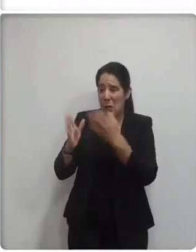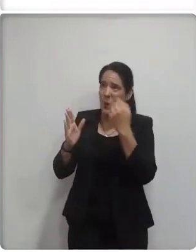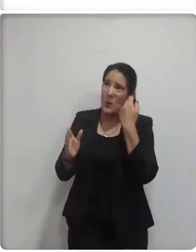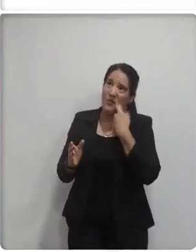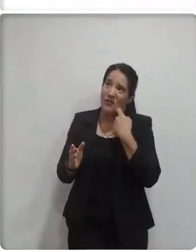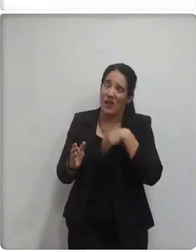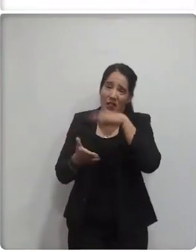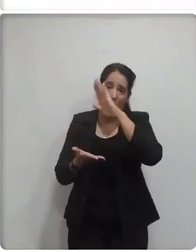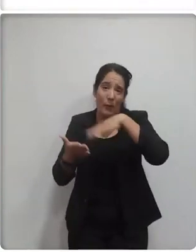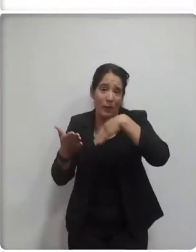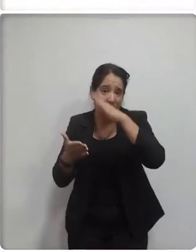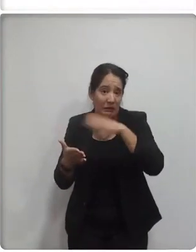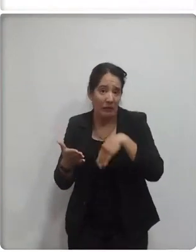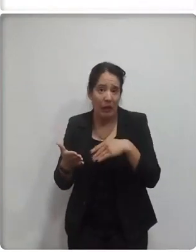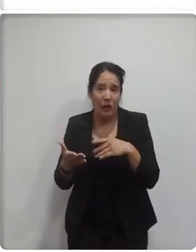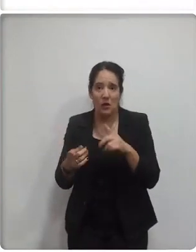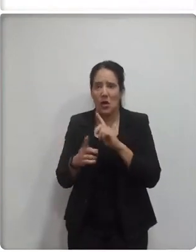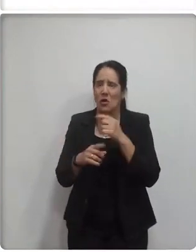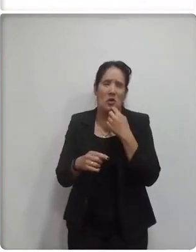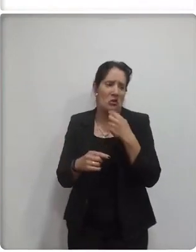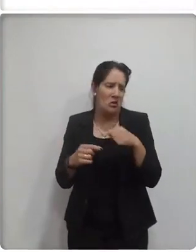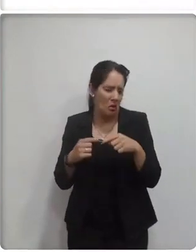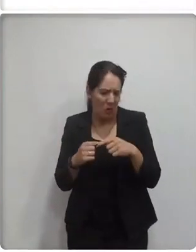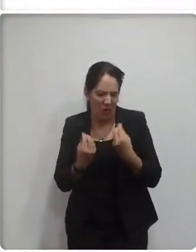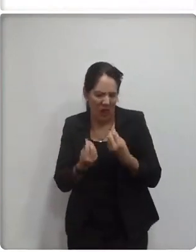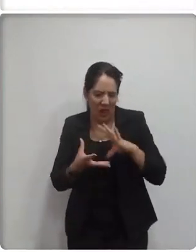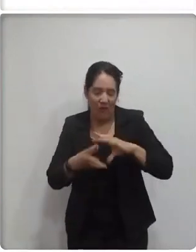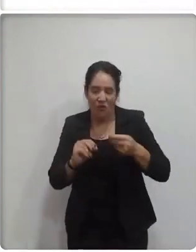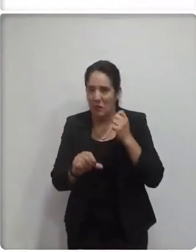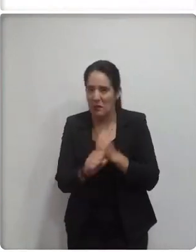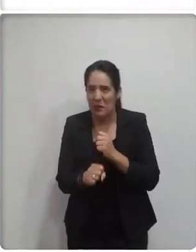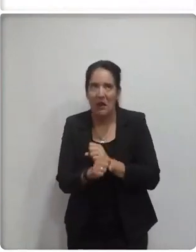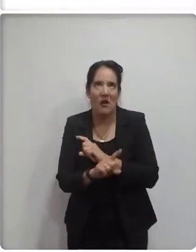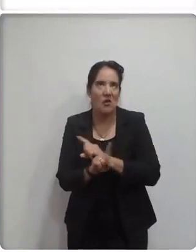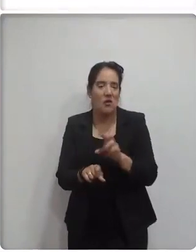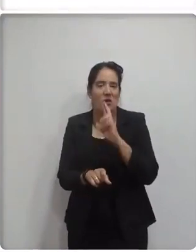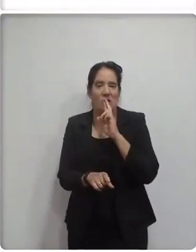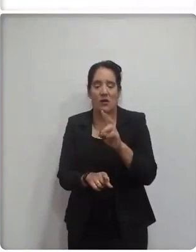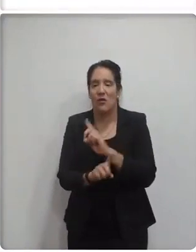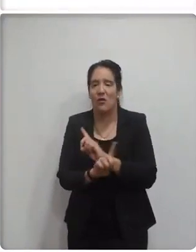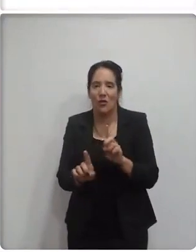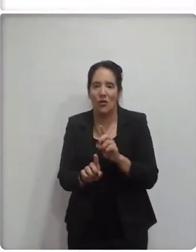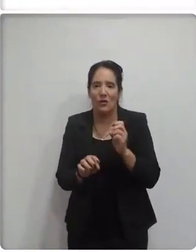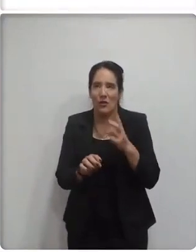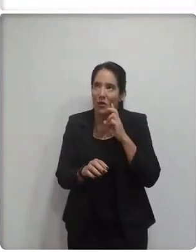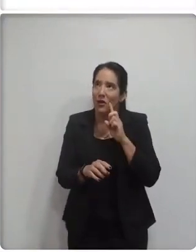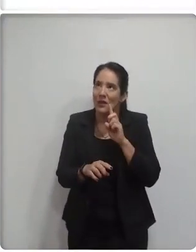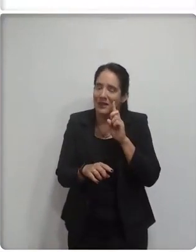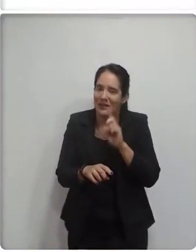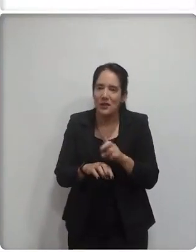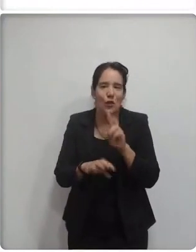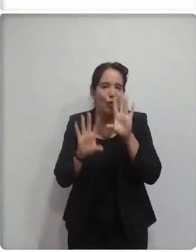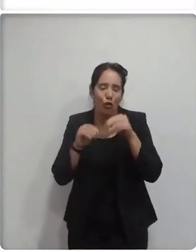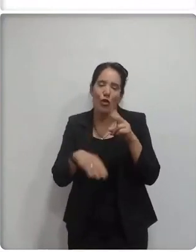pintura. No cuestionaron los procesos, no cuestionaron los resultados, cuestionaron el edificio.